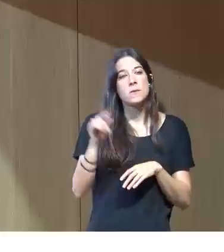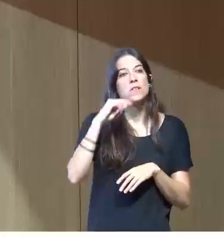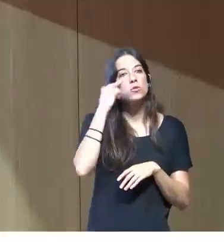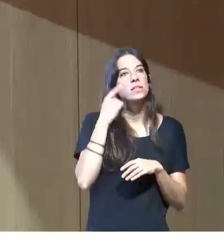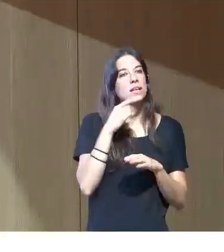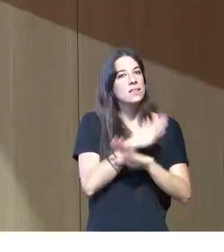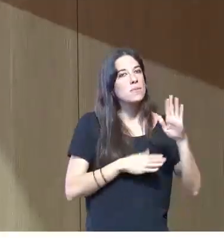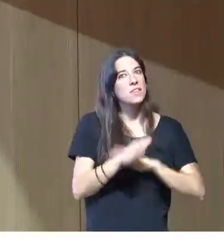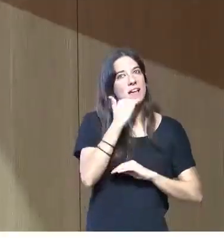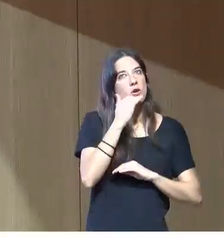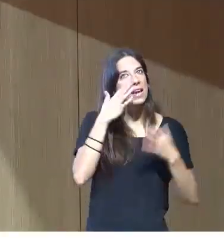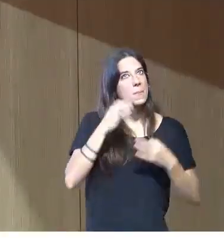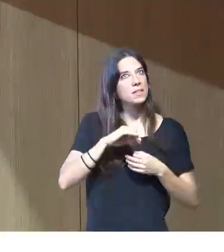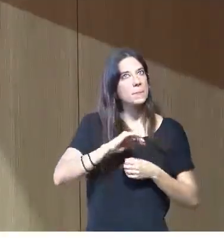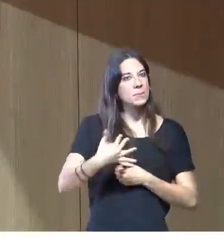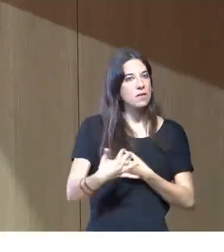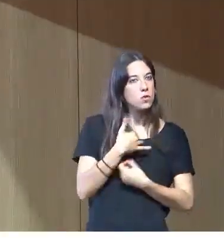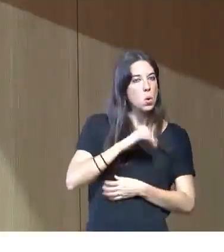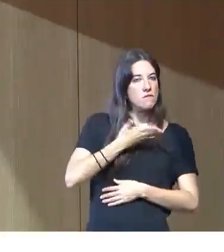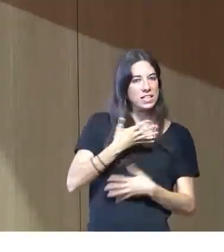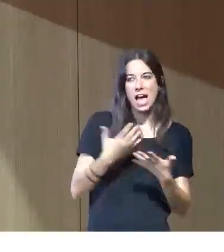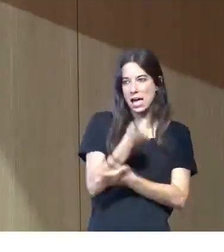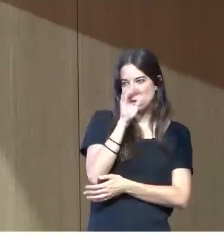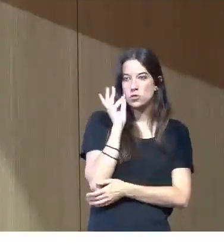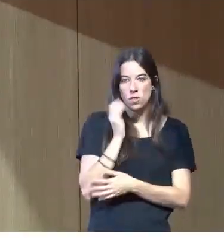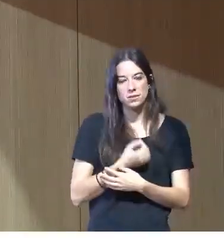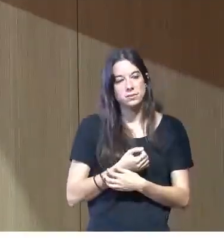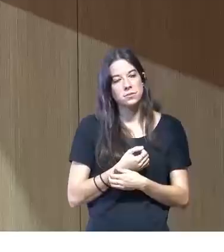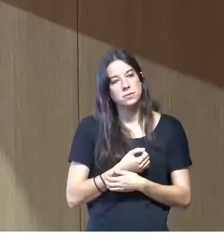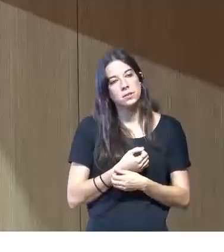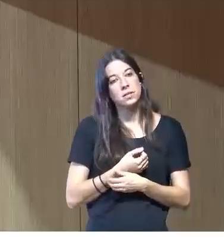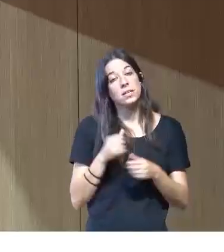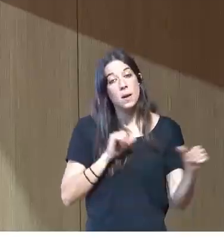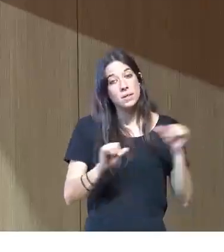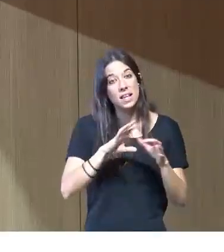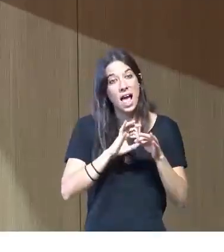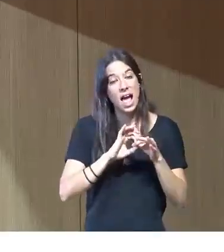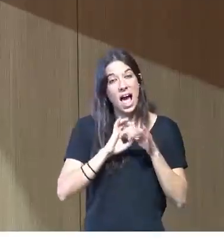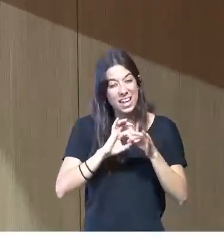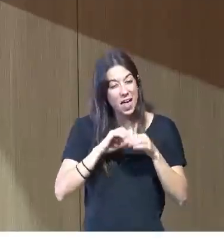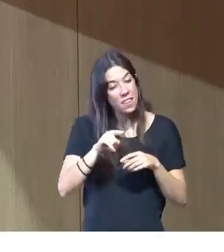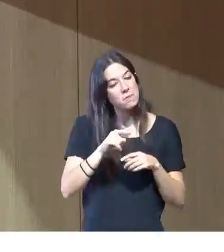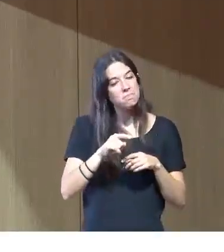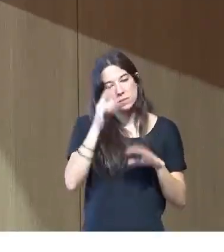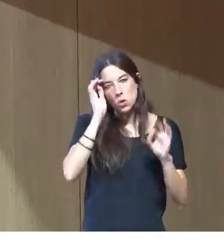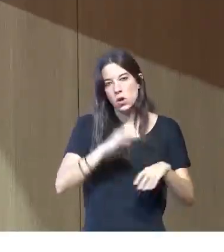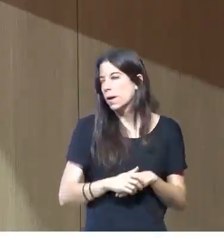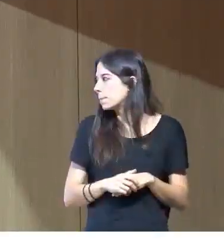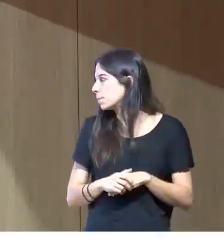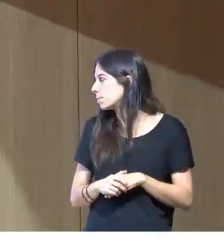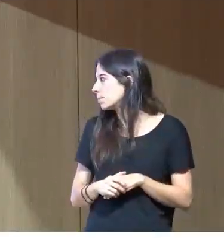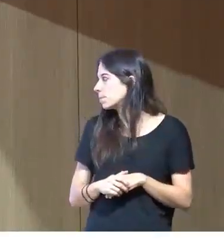ser algo que nos afecta a todos y a todas y desde ahí Yo creo que esa Alianza no tiene mucho sentido pues Dani